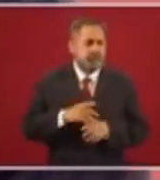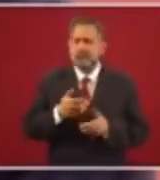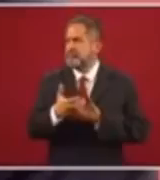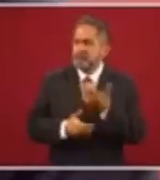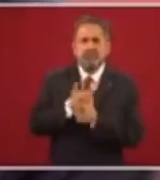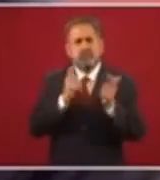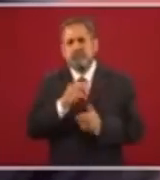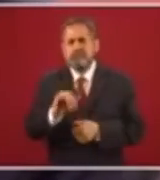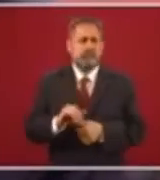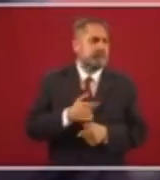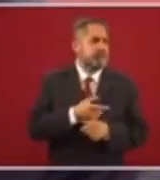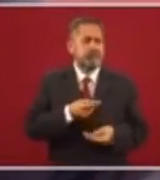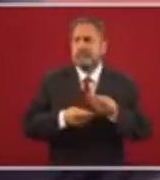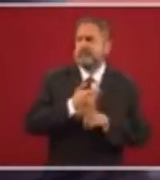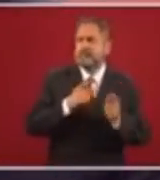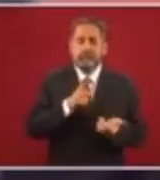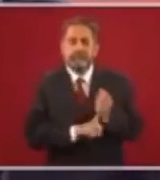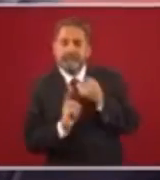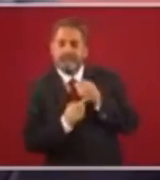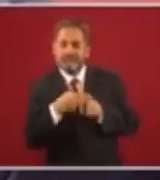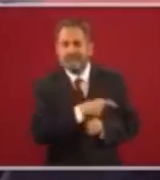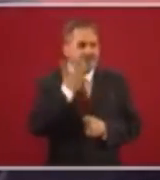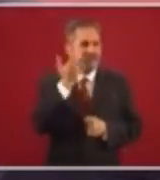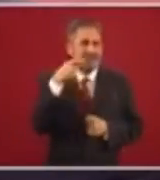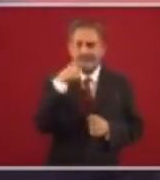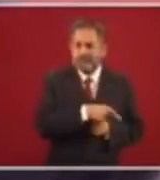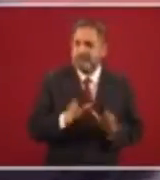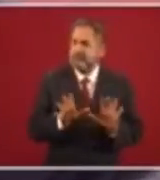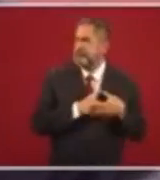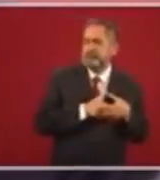comercio, el libre comercio, y por el otro lado,